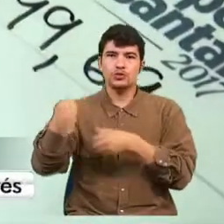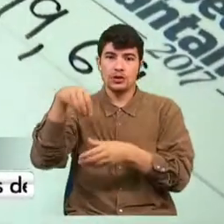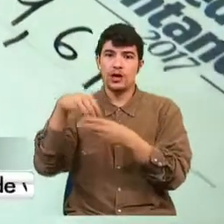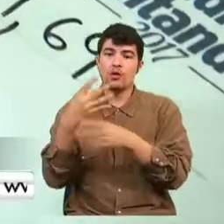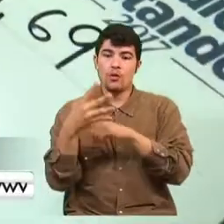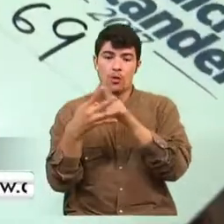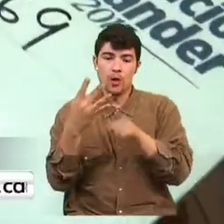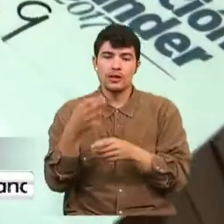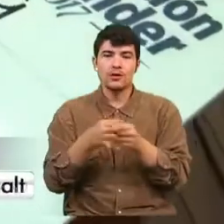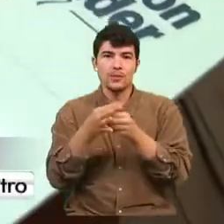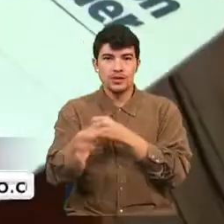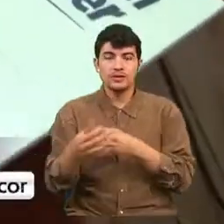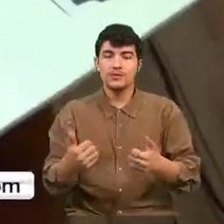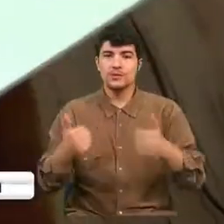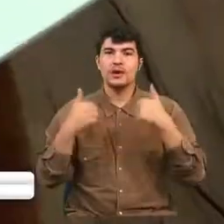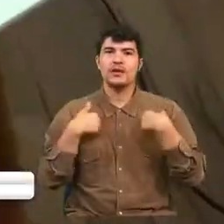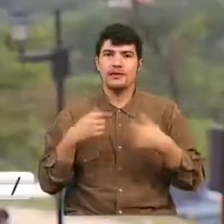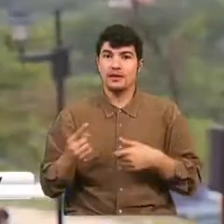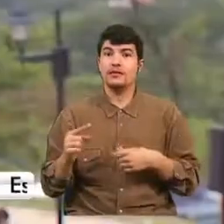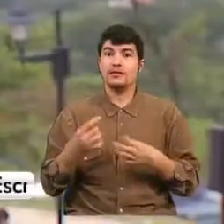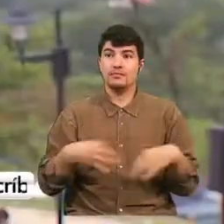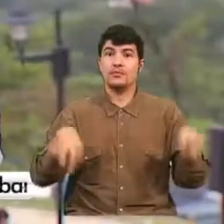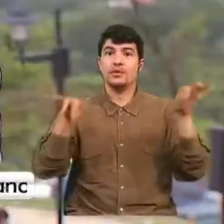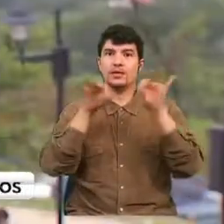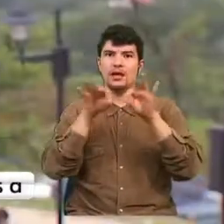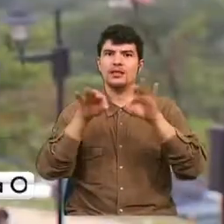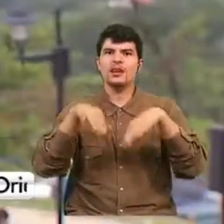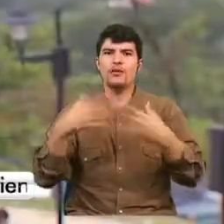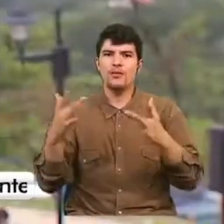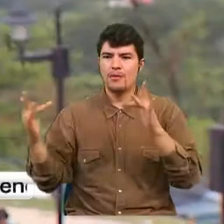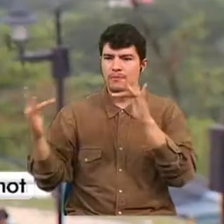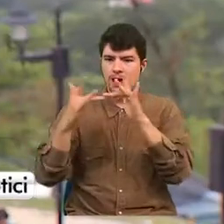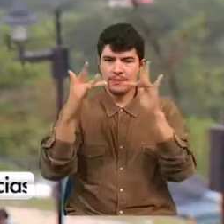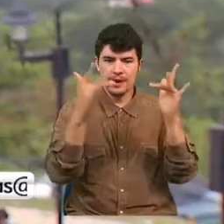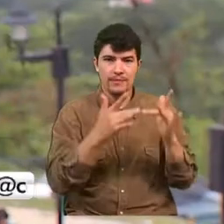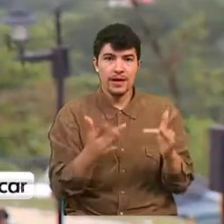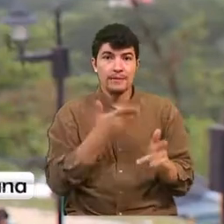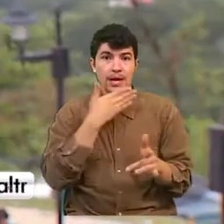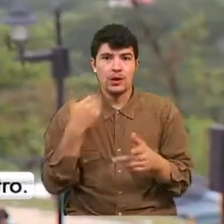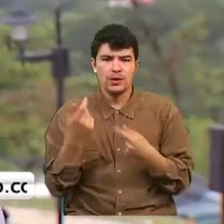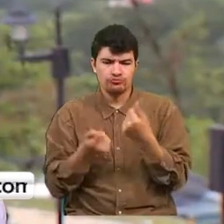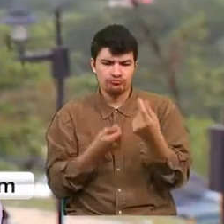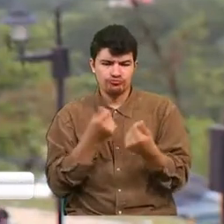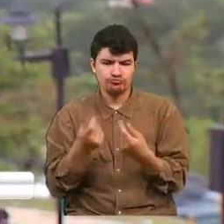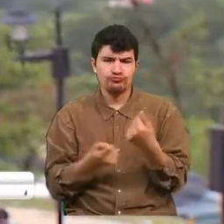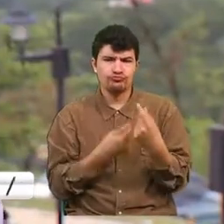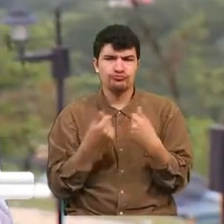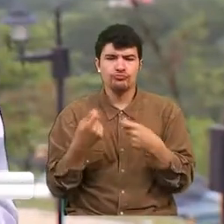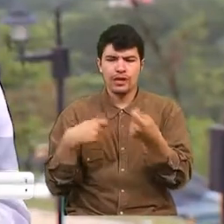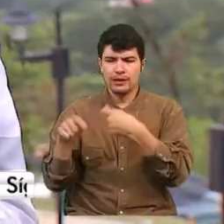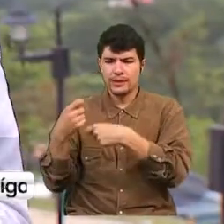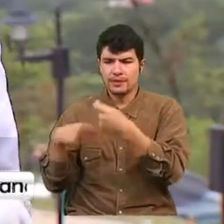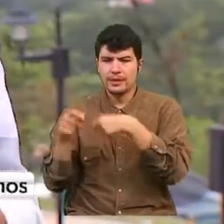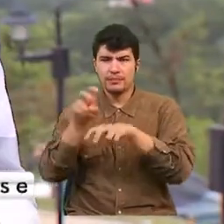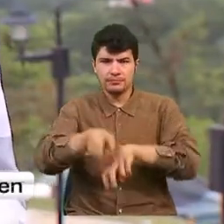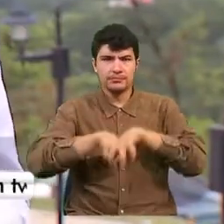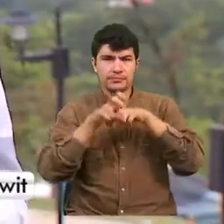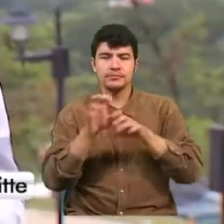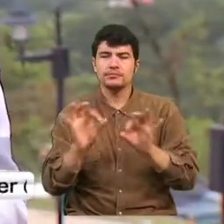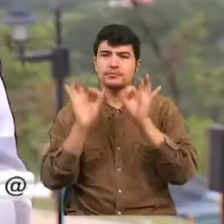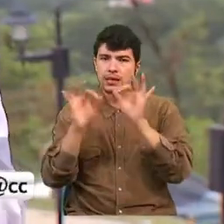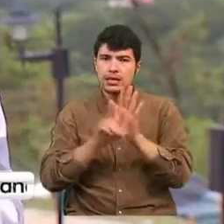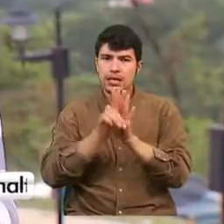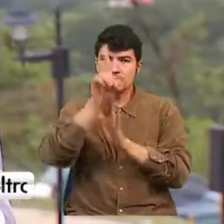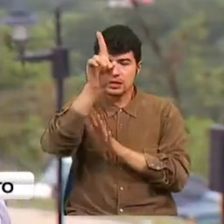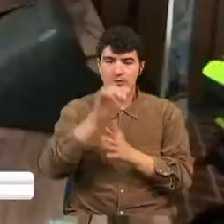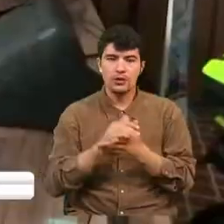Entonces mire la influencia y la importancia de una zona, de cómo conectar, porque esto va a mejorar la competitividad y garantiza el desarrollo. Lo que estamos